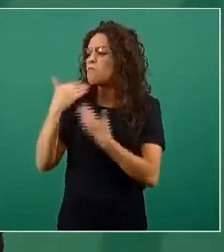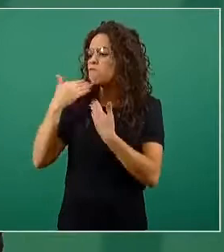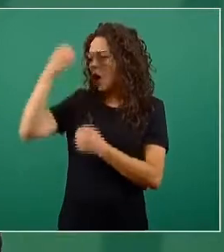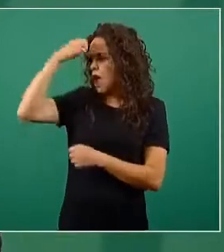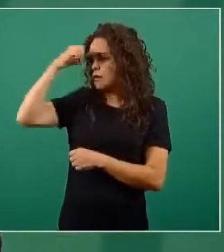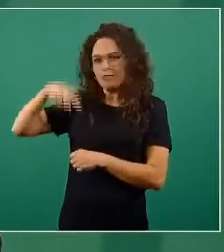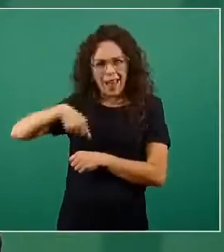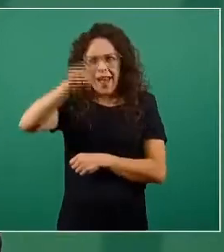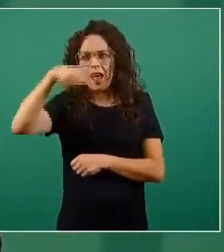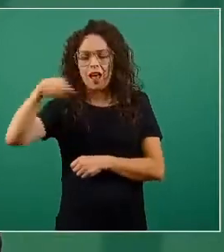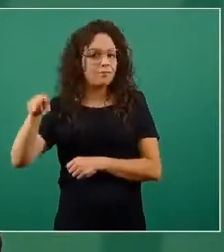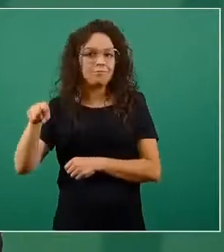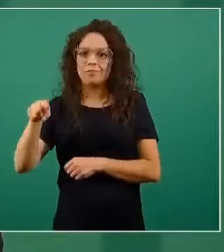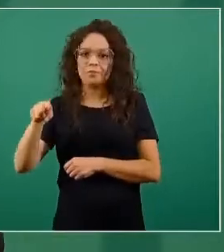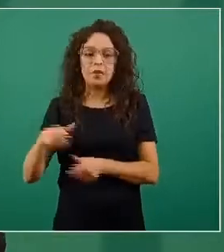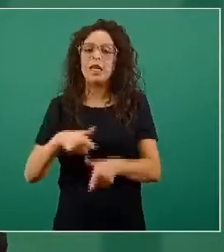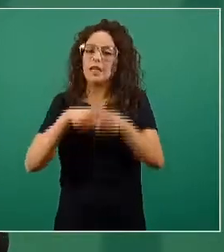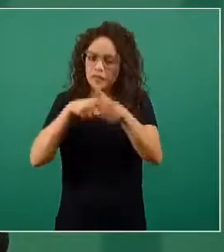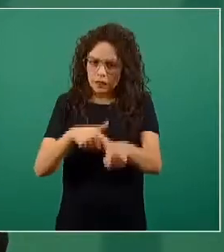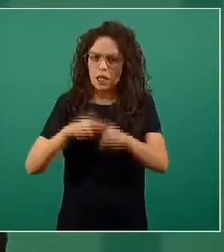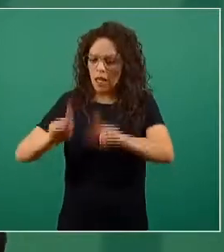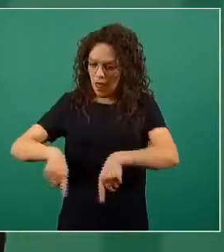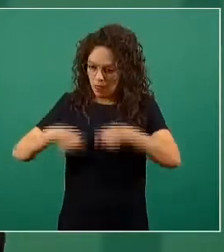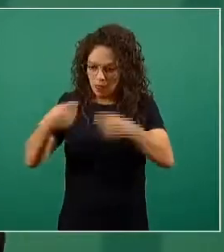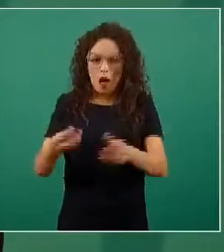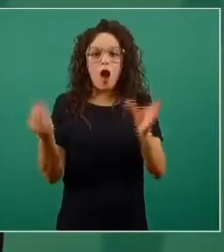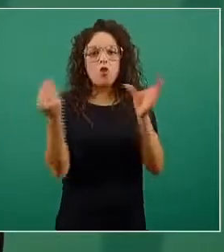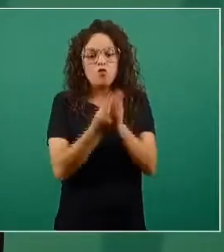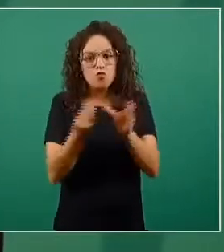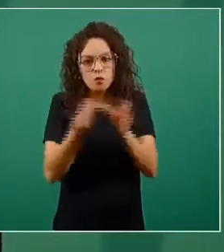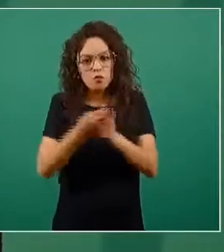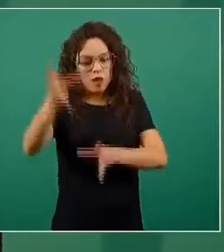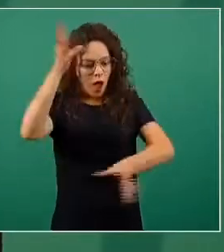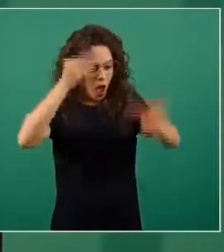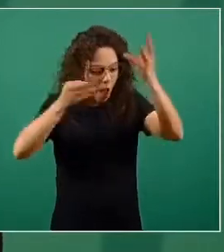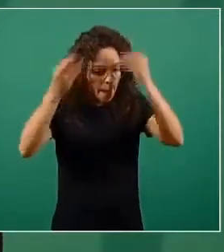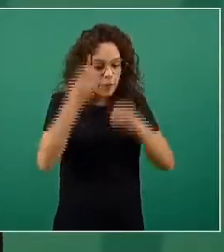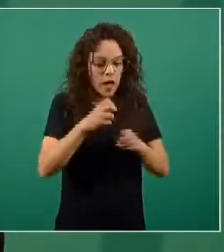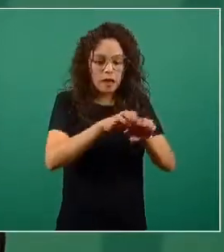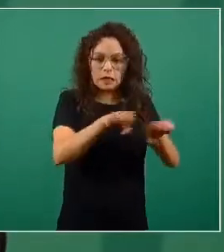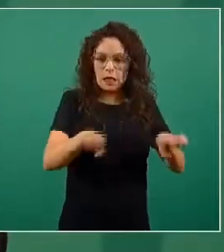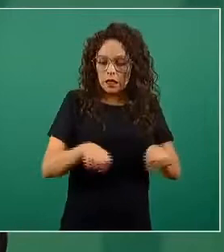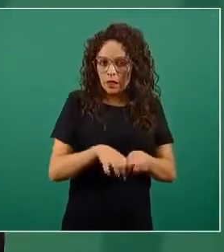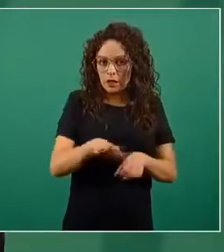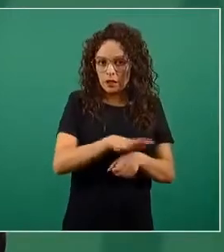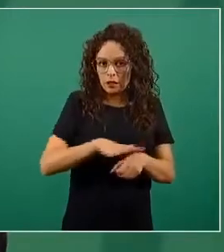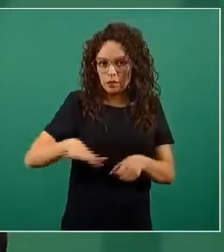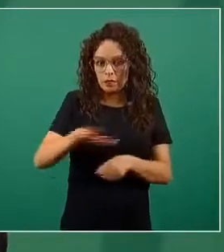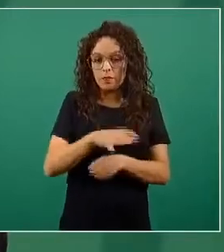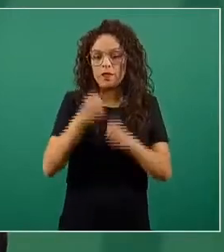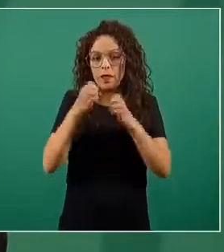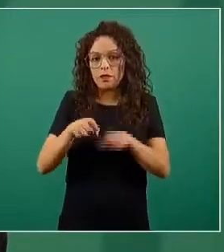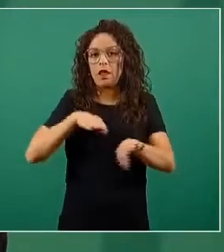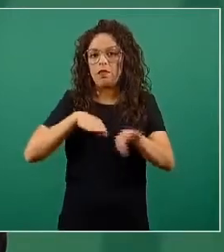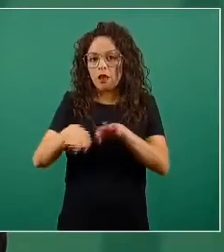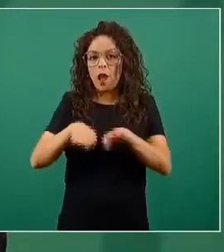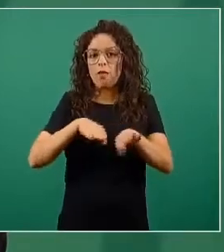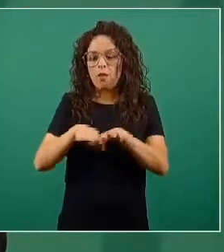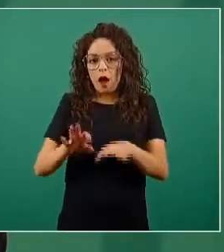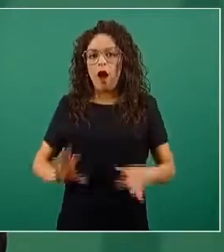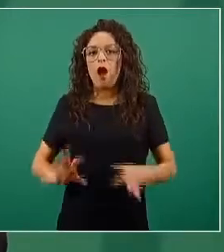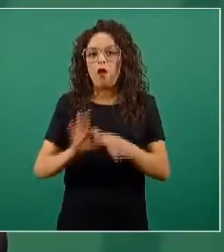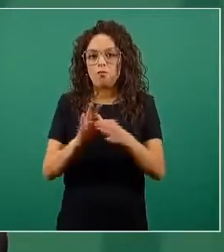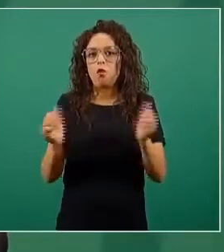dando capacitaciones inclusive a estos equipos integrales que están trabajando puntualmente con la